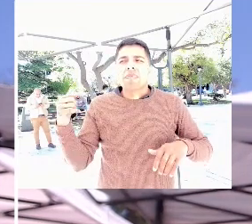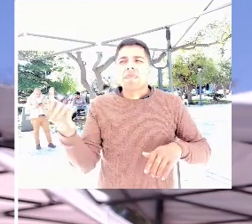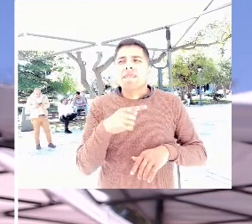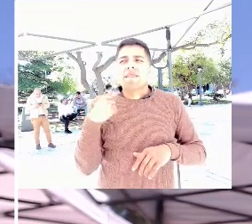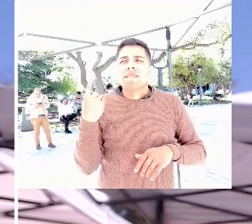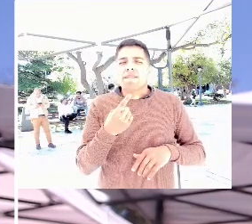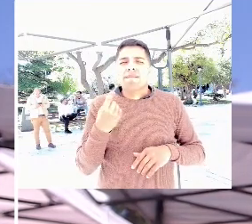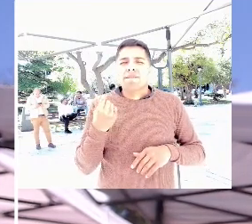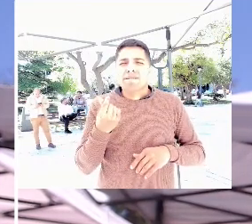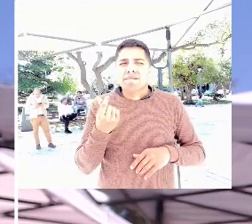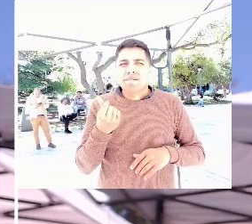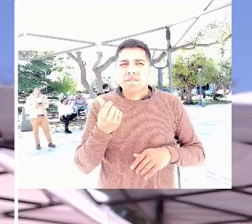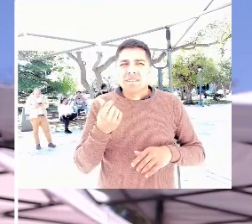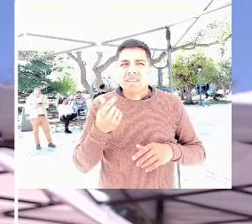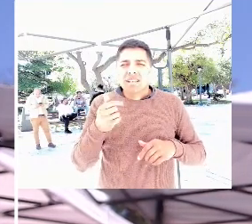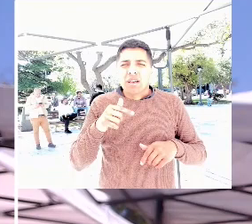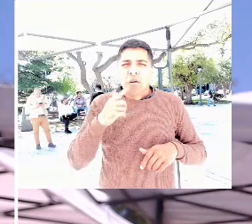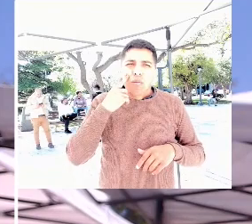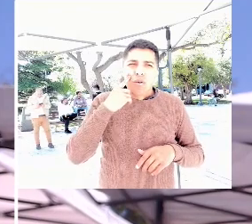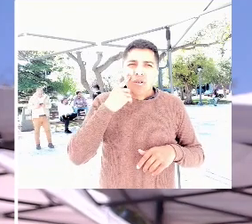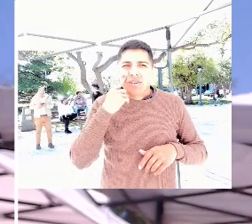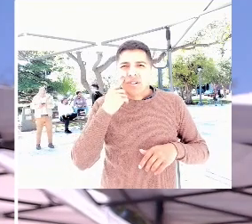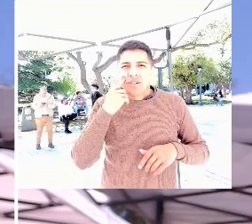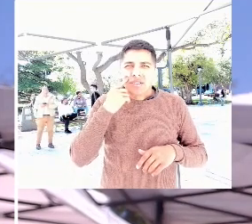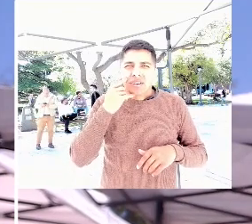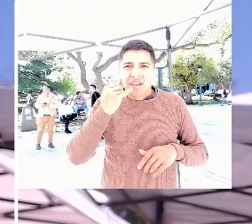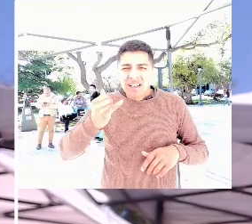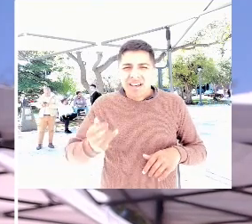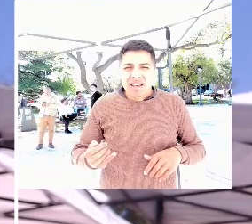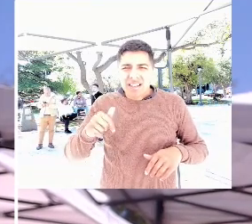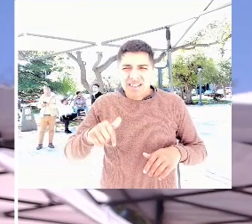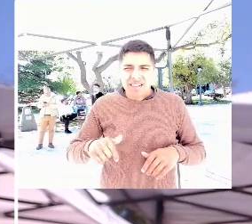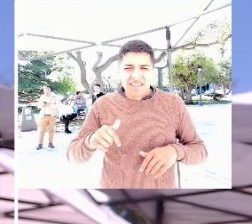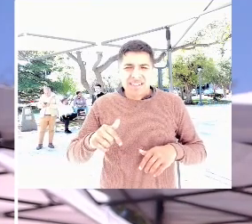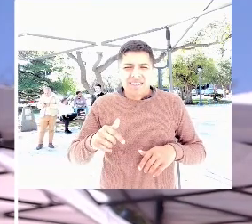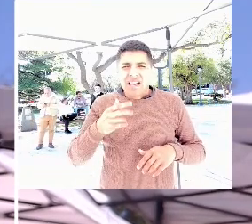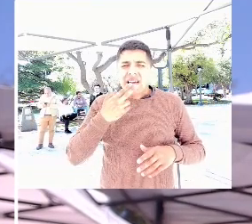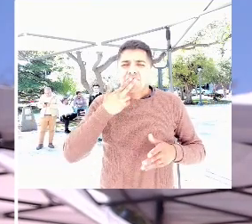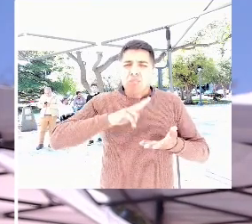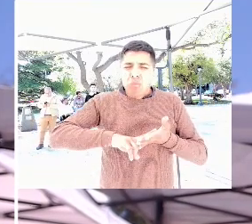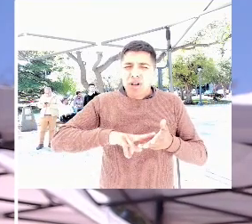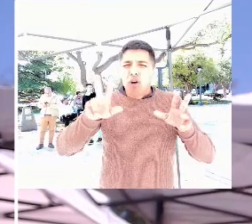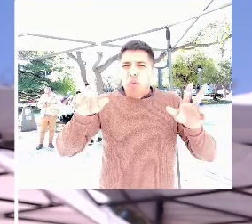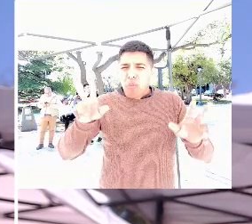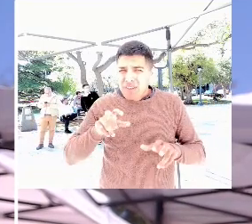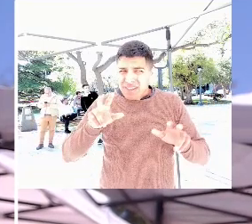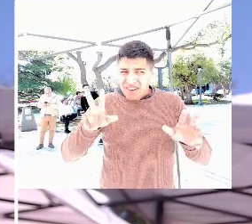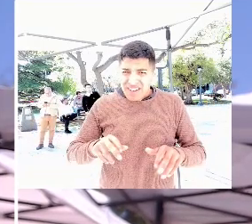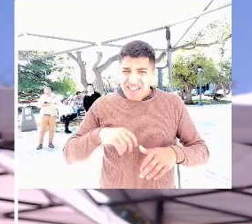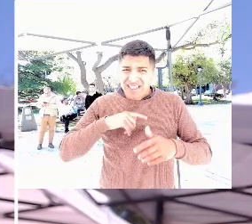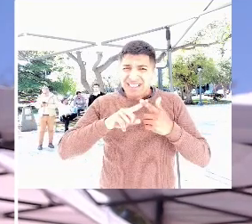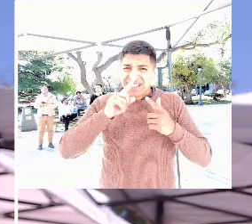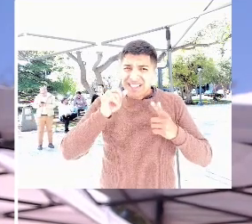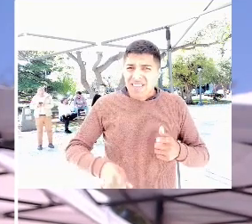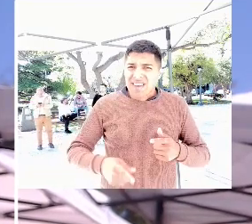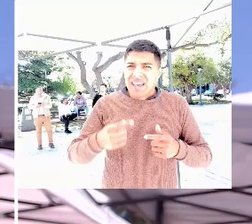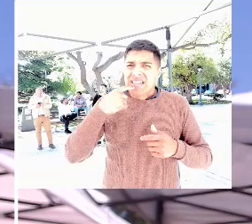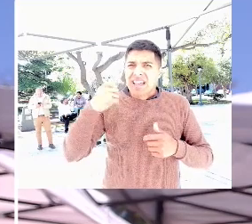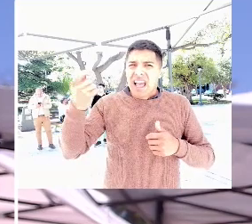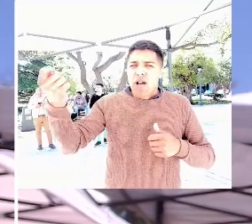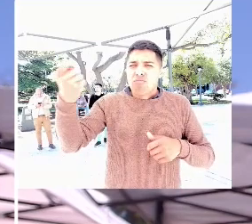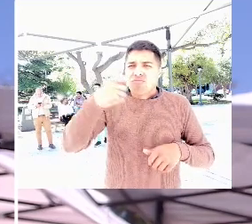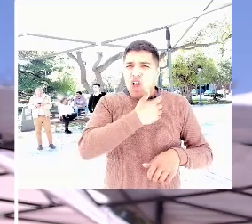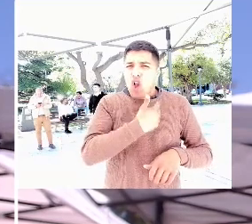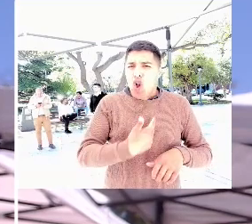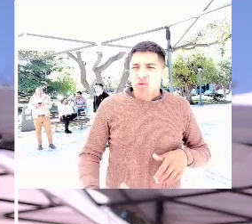que son municipales, esos recursos que nosotros tenemos acá, que están conformados por las tasas municipales, pero también por los aportes de coparticipación